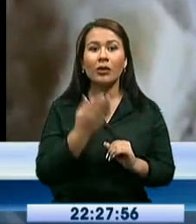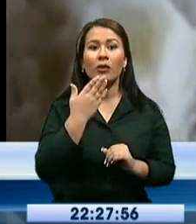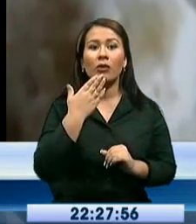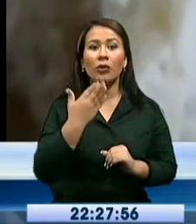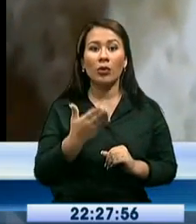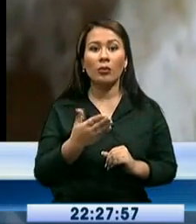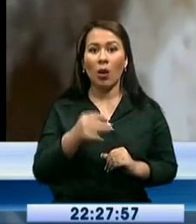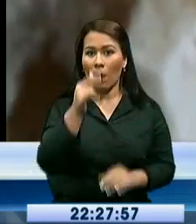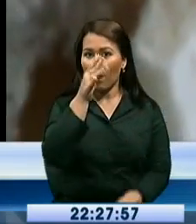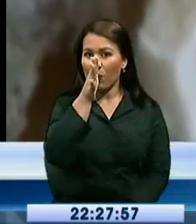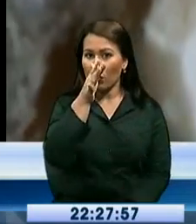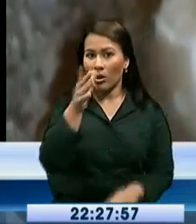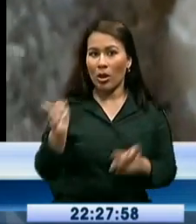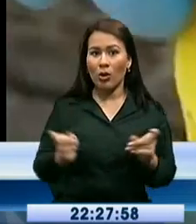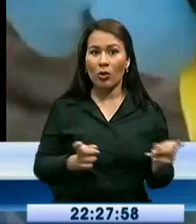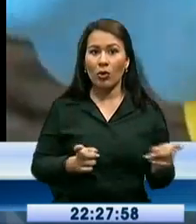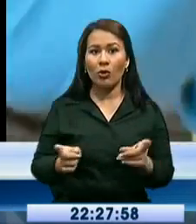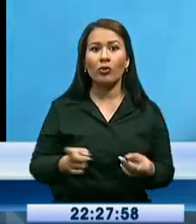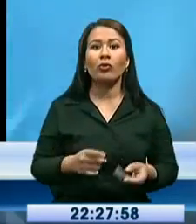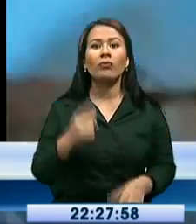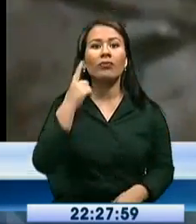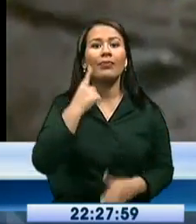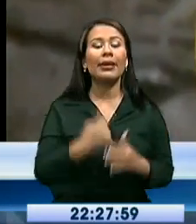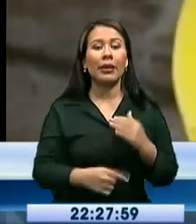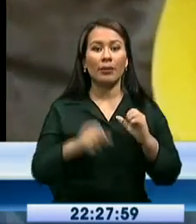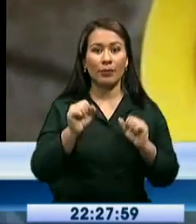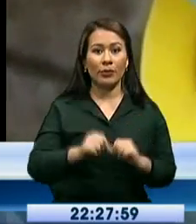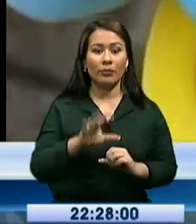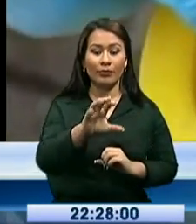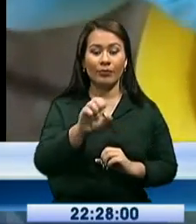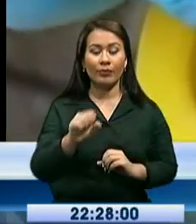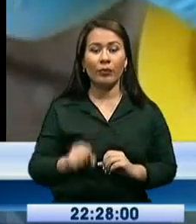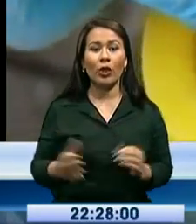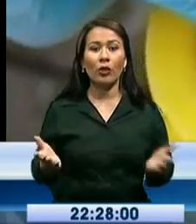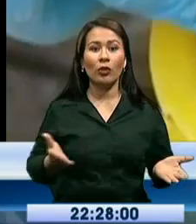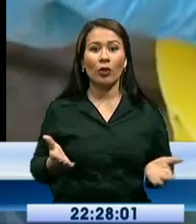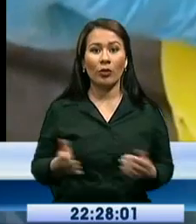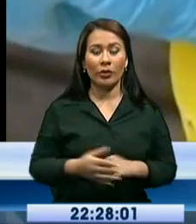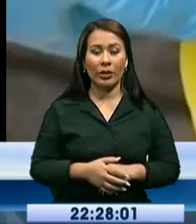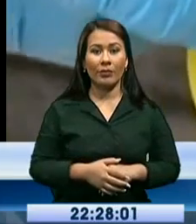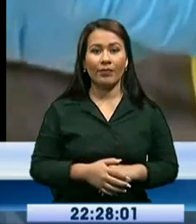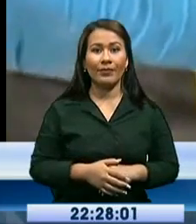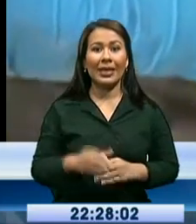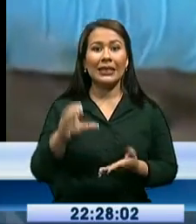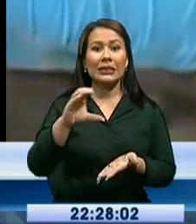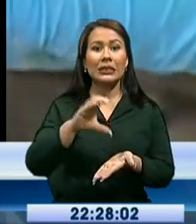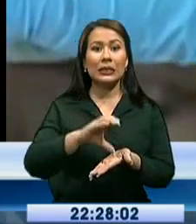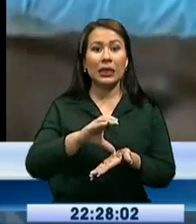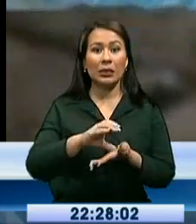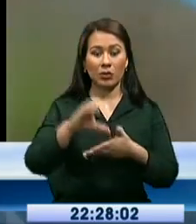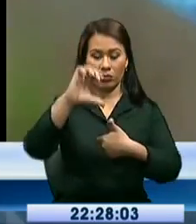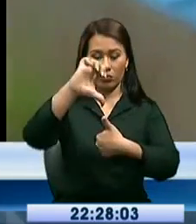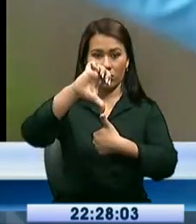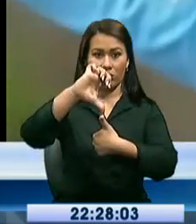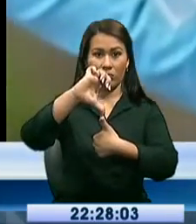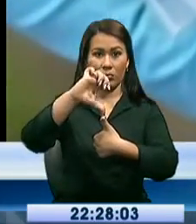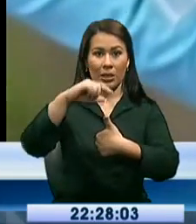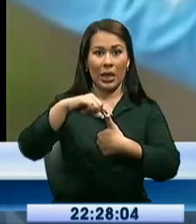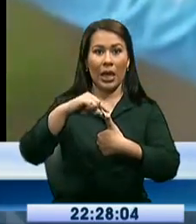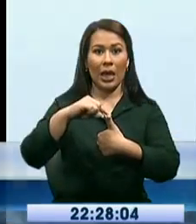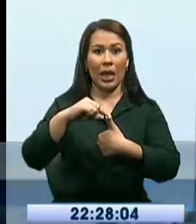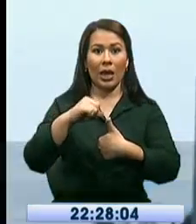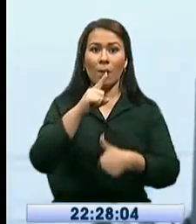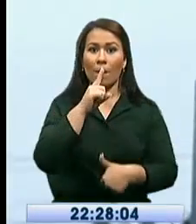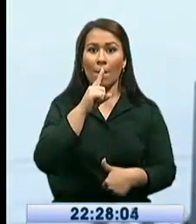buscan burlar los controles y conseguir embarcar los cargamentos vía marítima con destino a Centroamérica para abastecer mercados